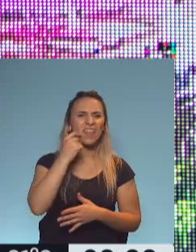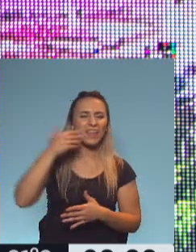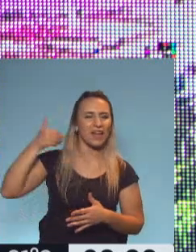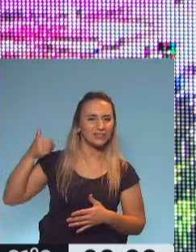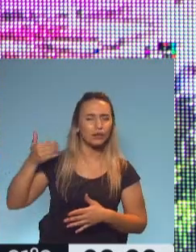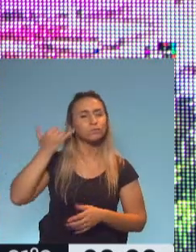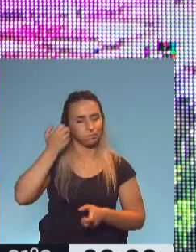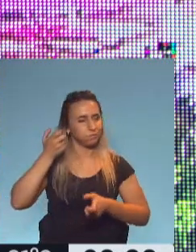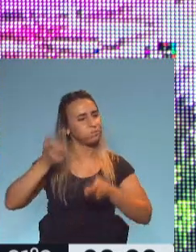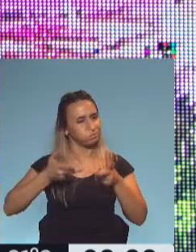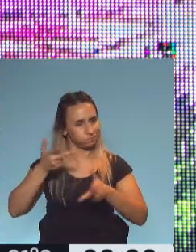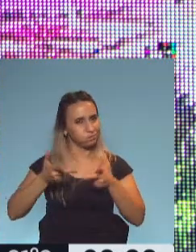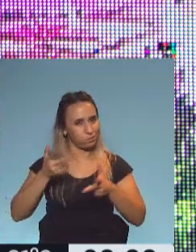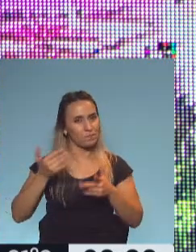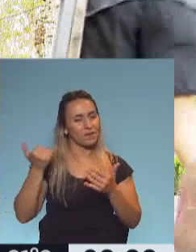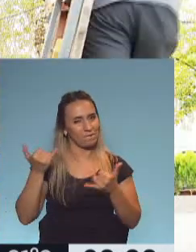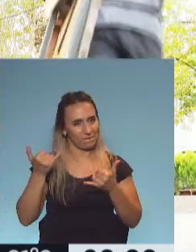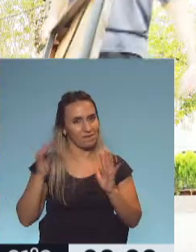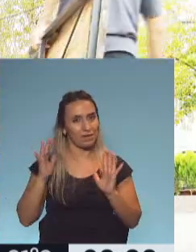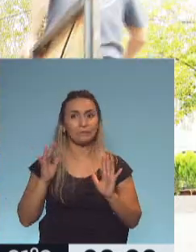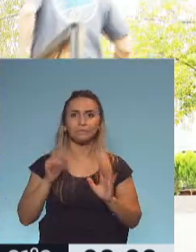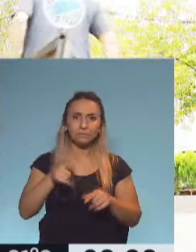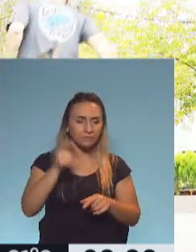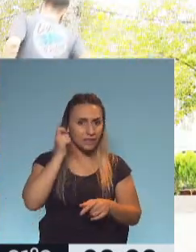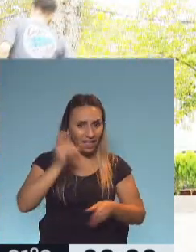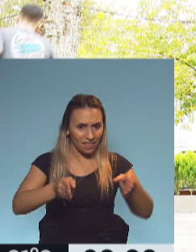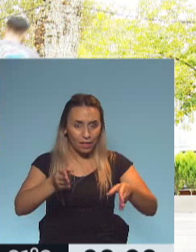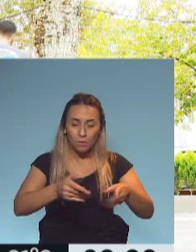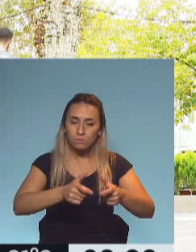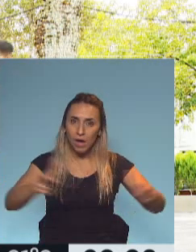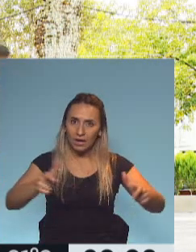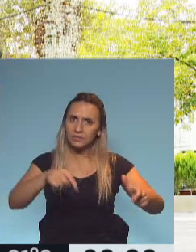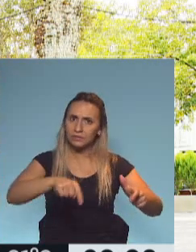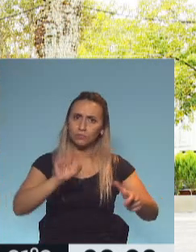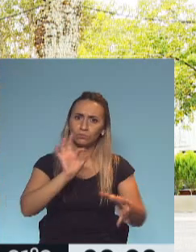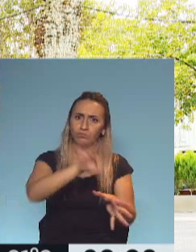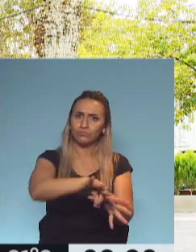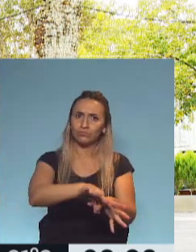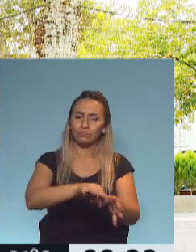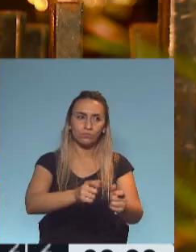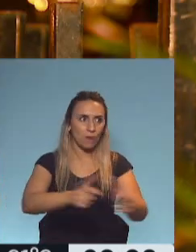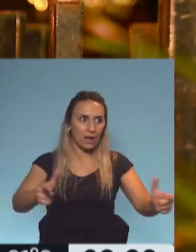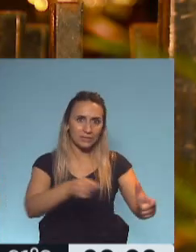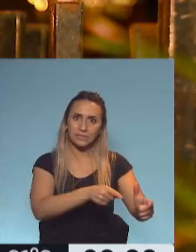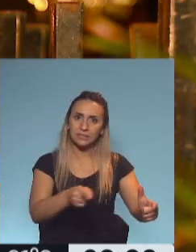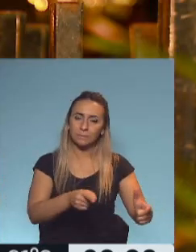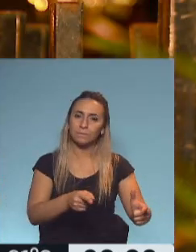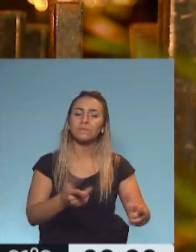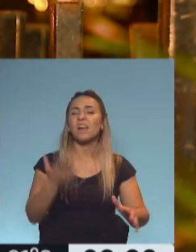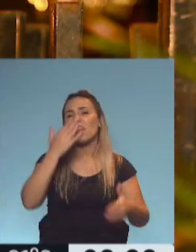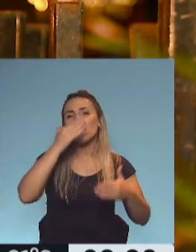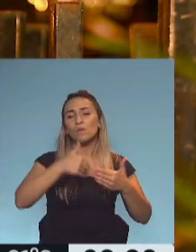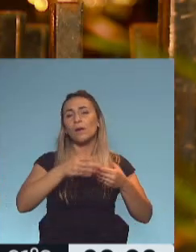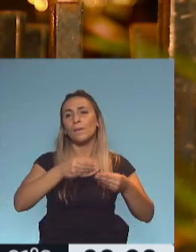que habían sido una de las franjas que más había aumentado en cantidad. En algún momento dejó de hablarse, quizás